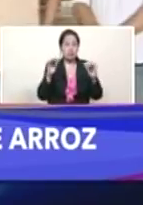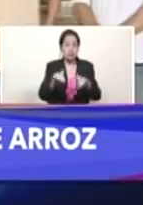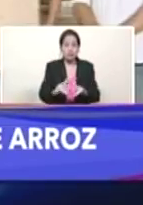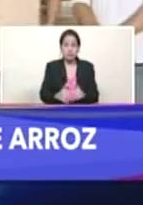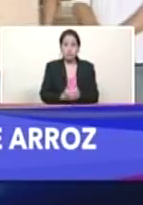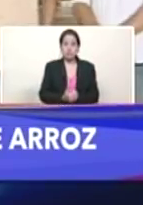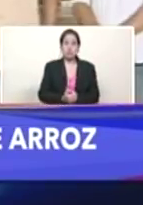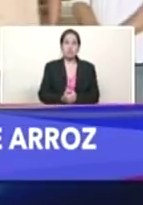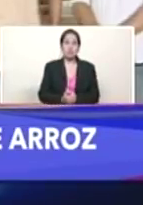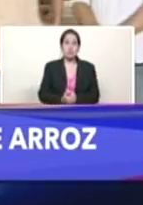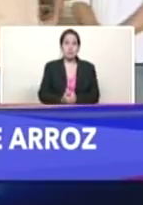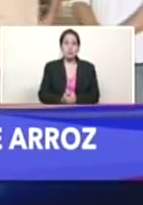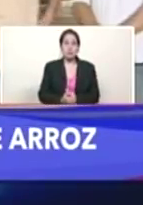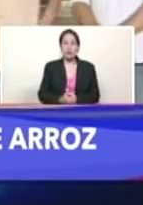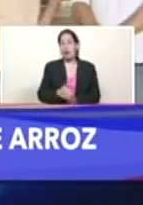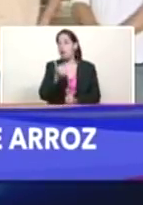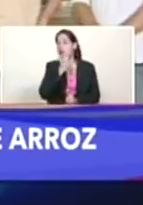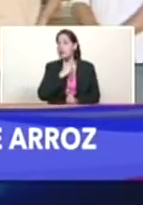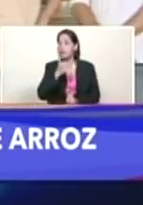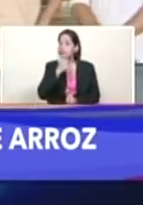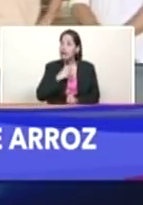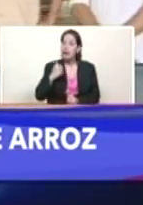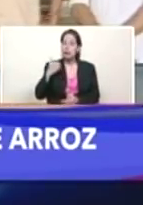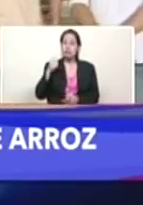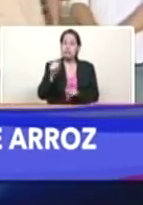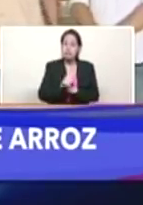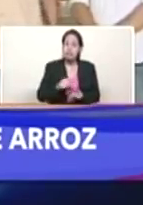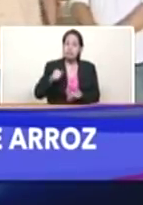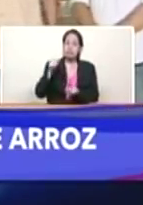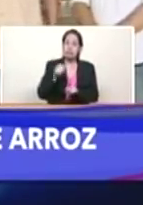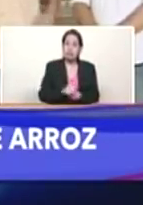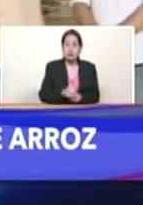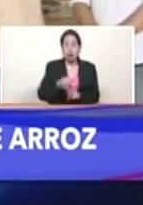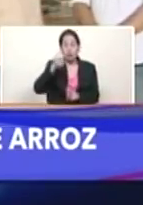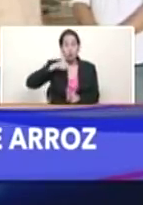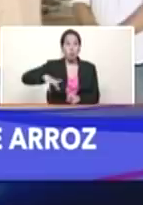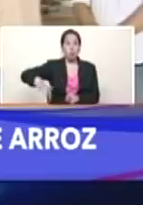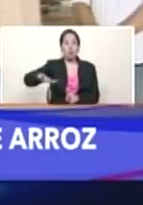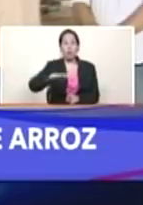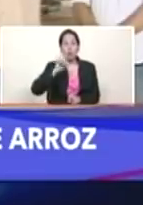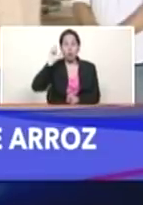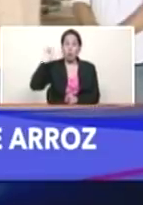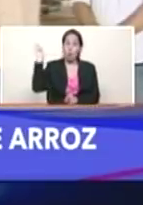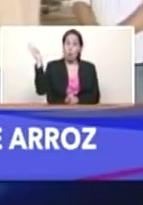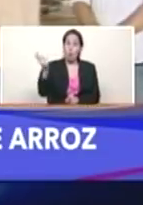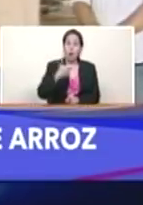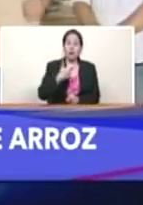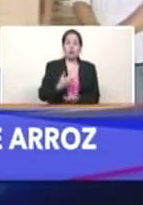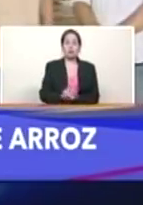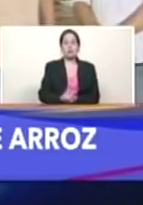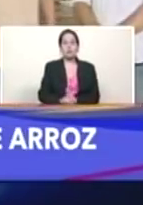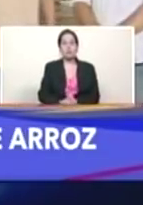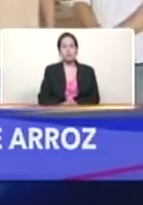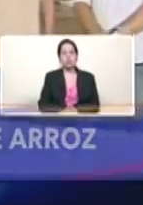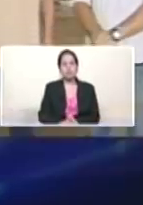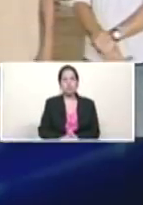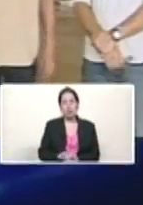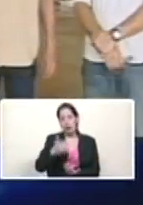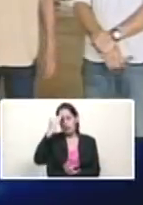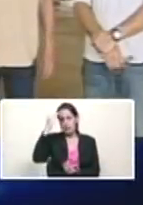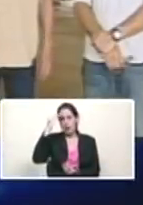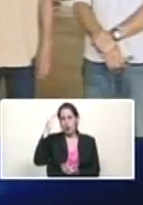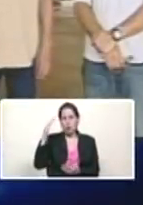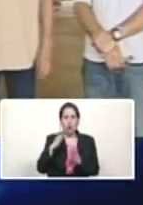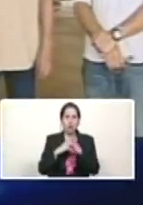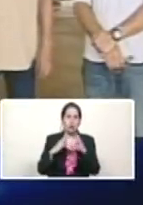ardiente, conviviente, combatiente, el pueblo de Huarico. Mi saludo al pueblo de Huarico. Huarico, Huarico. Mi saludo, pues.